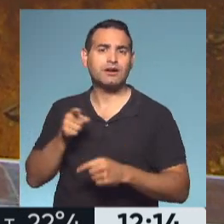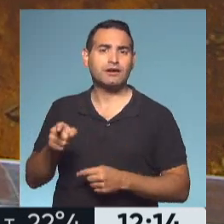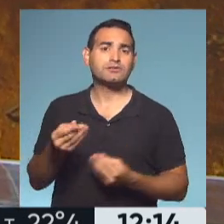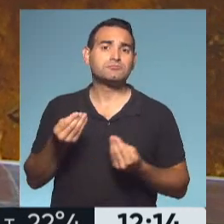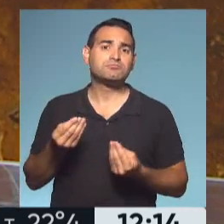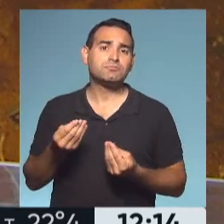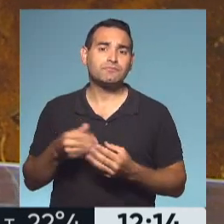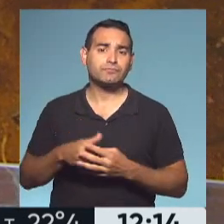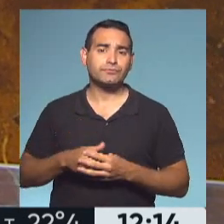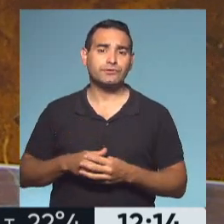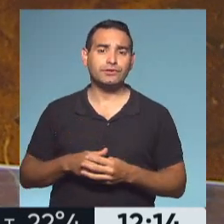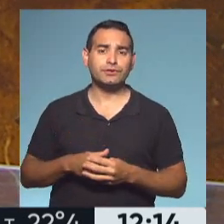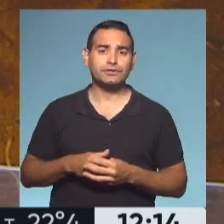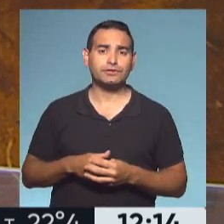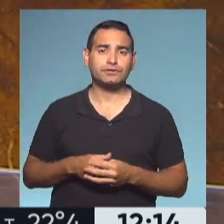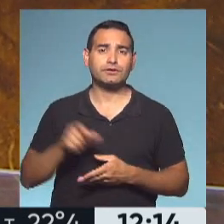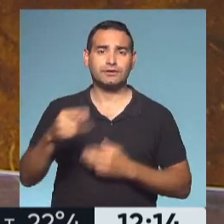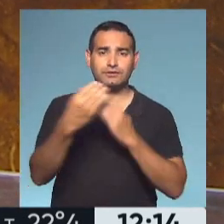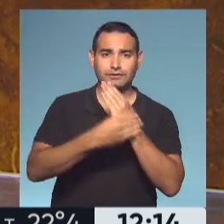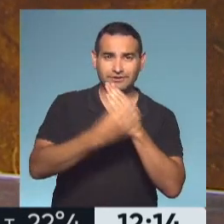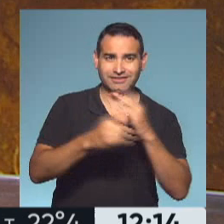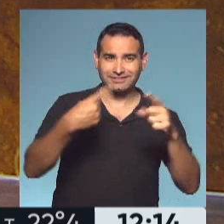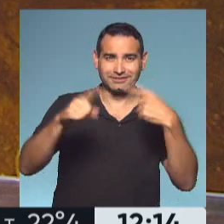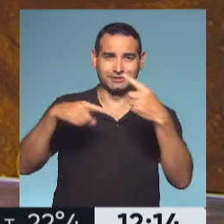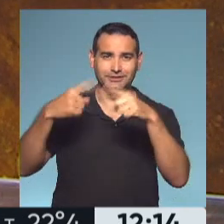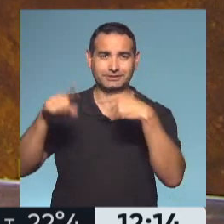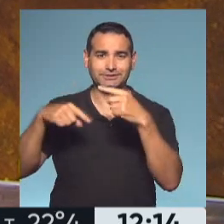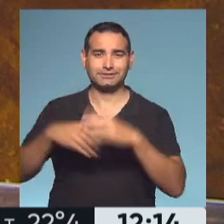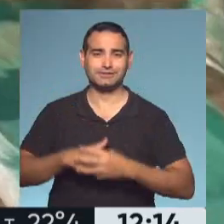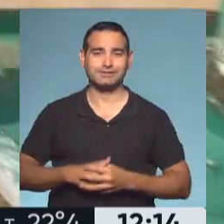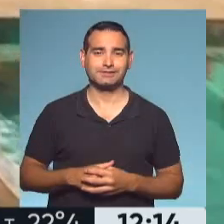alguna manera, porque cambió buena parte de su gabinete.